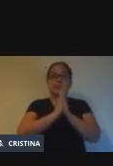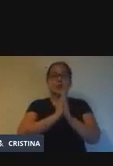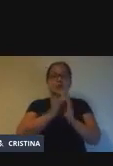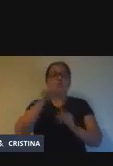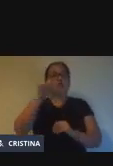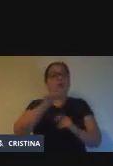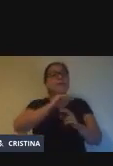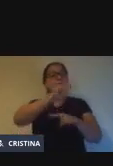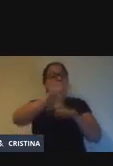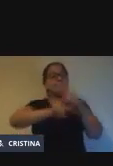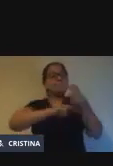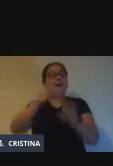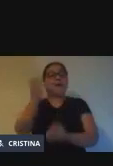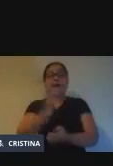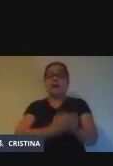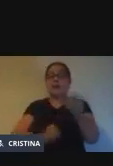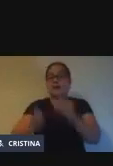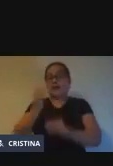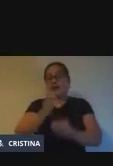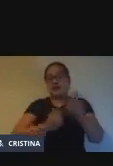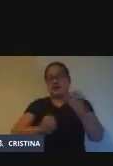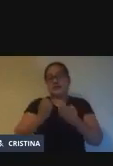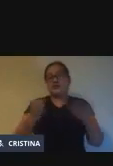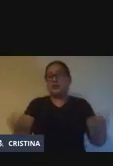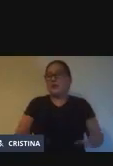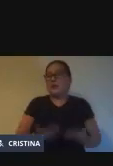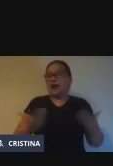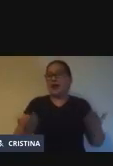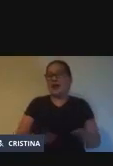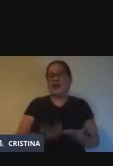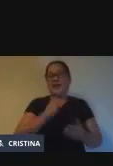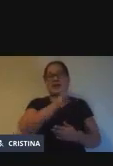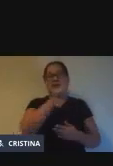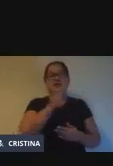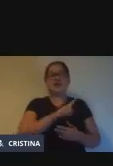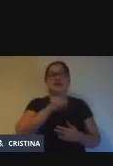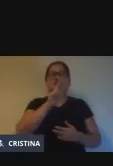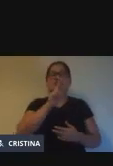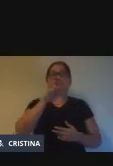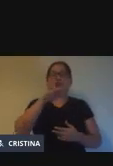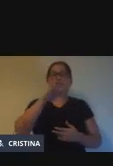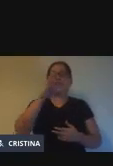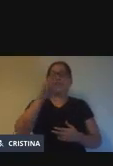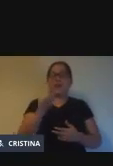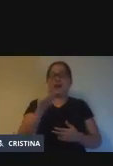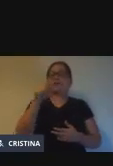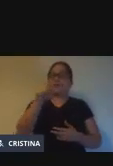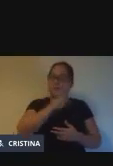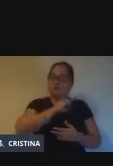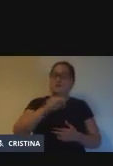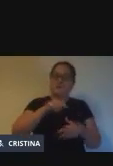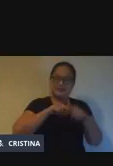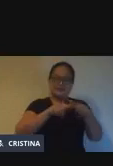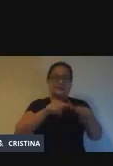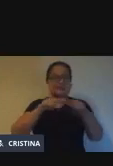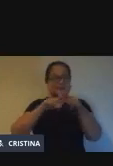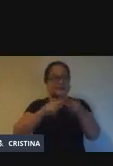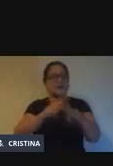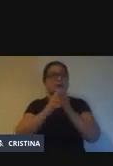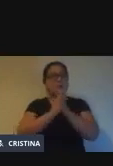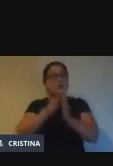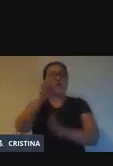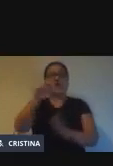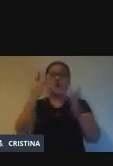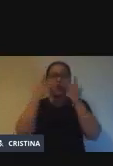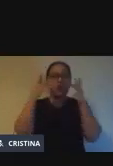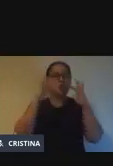un gran método para bajar el estrés y todos los nerviosismos, por favor. No dejen de